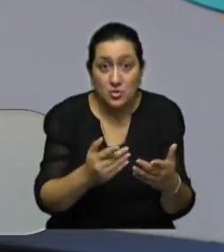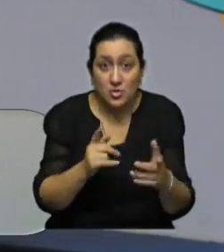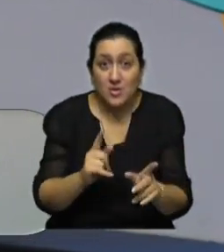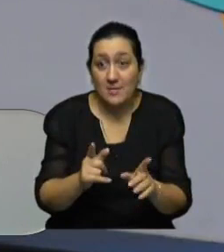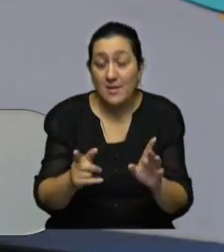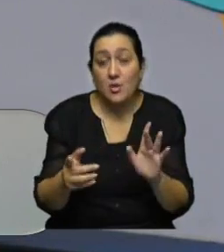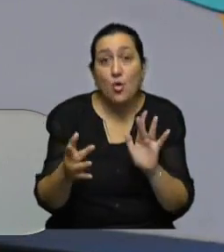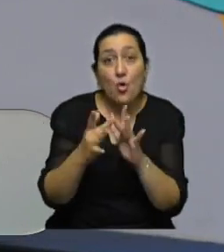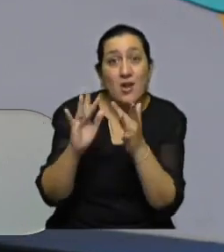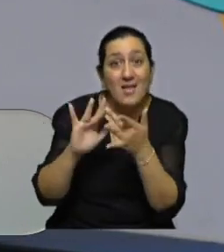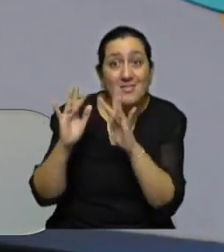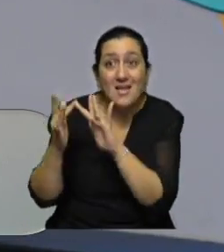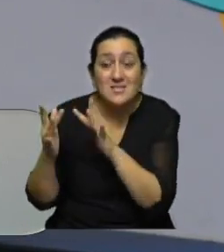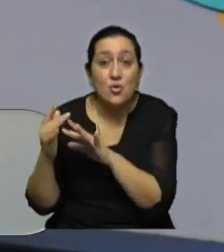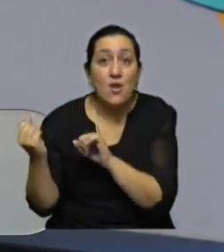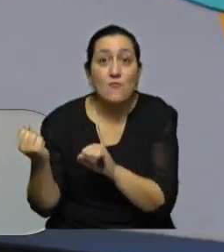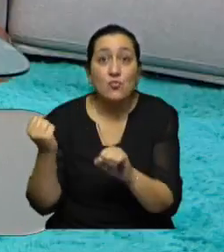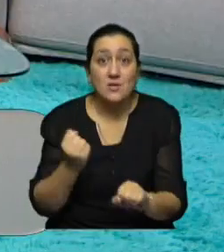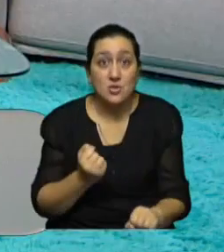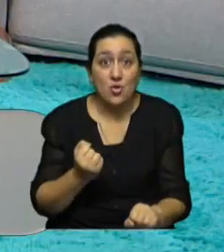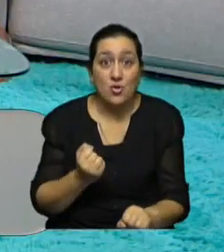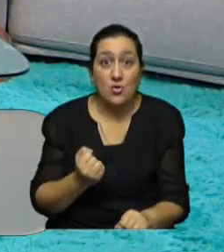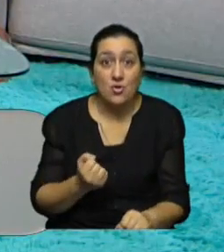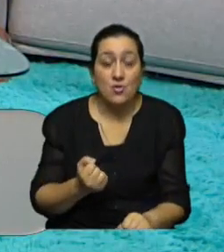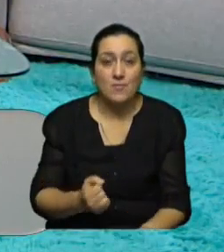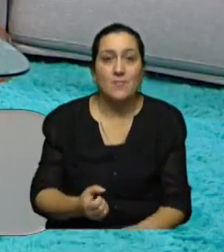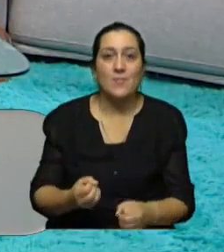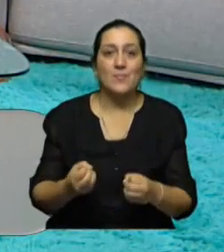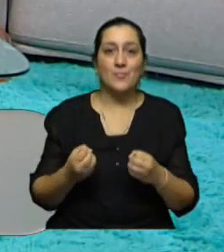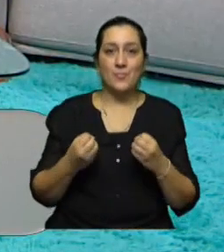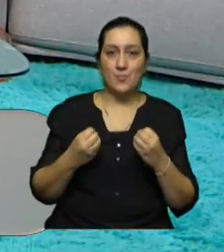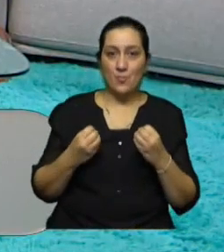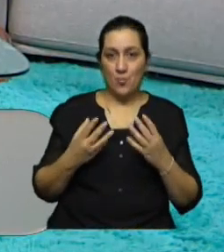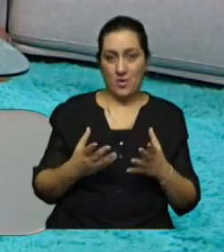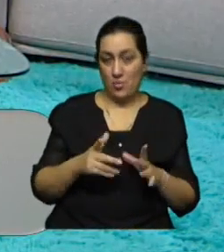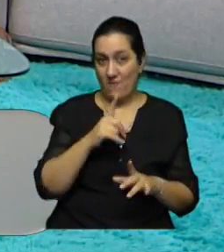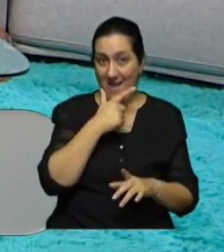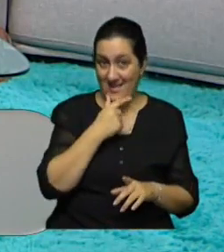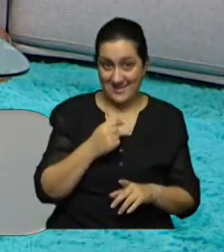conectarse con la fundación? Bueno, no debe ser nada fácil.